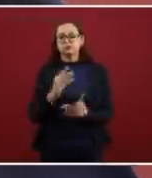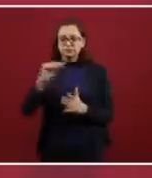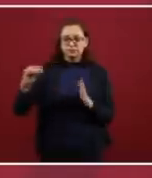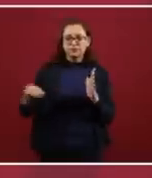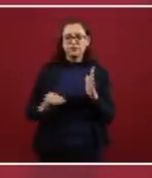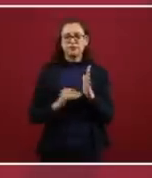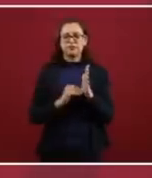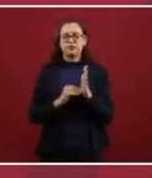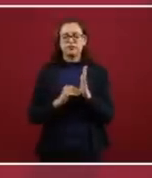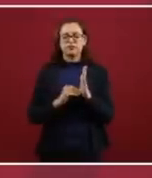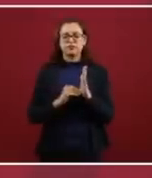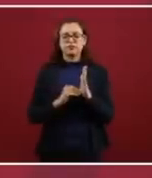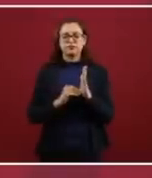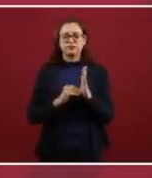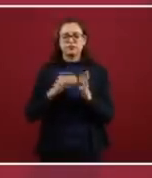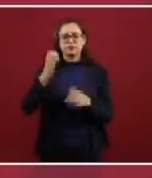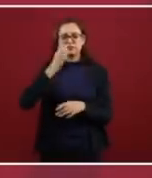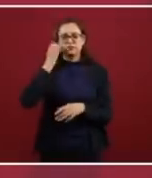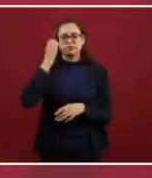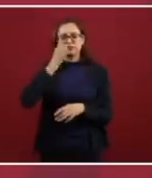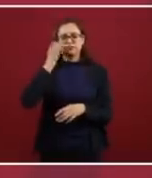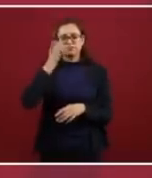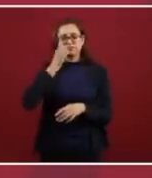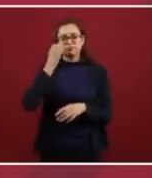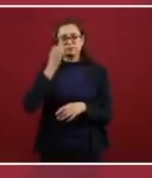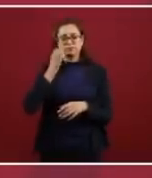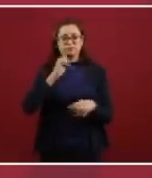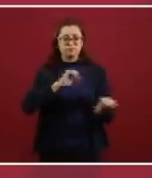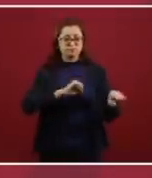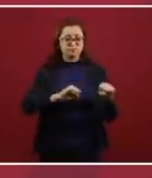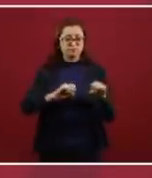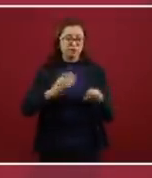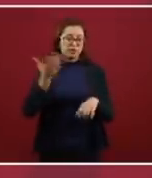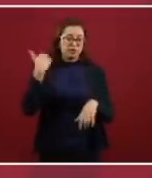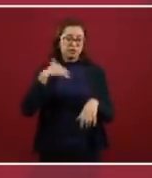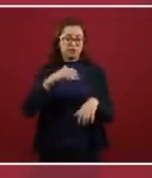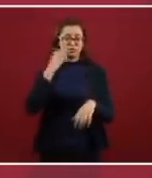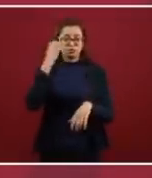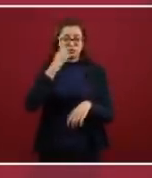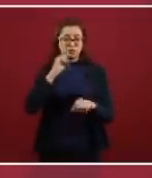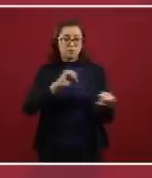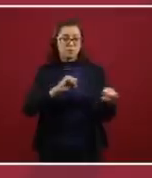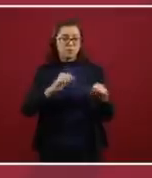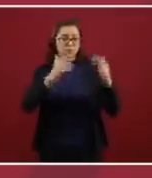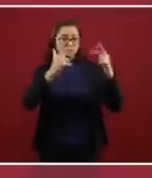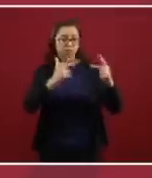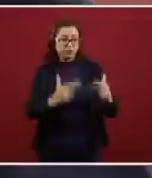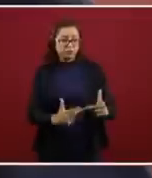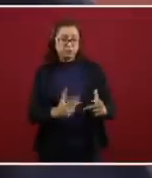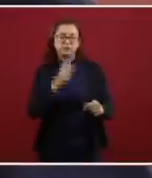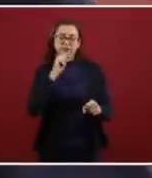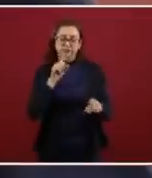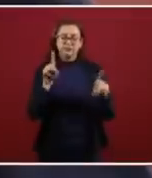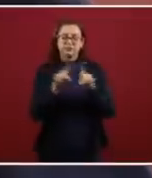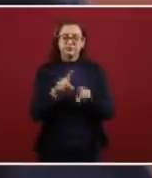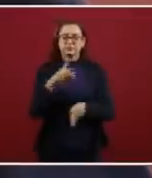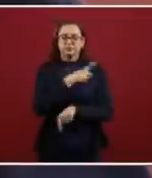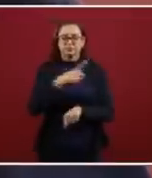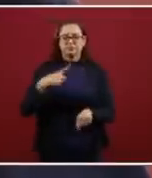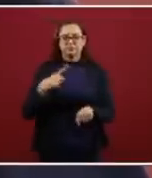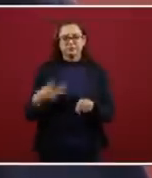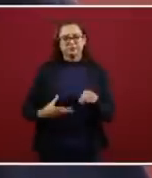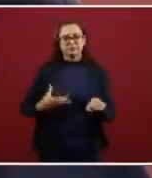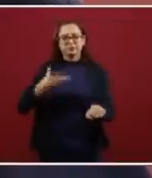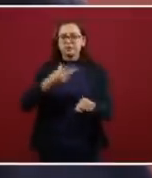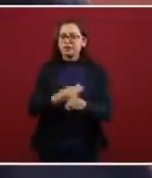incorporar las escuelas que fueron dañadas con los sismos, porque hay un gran